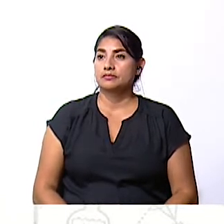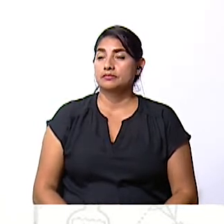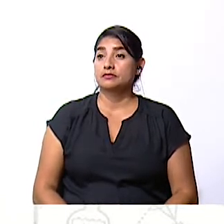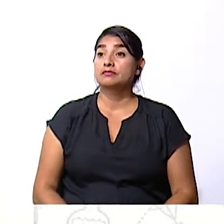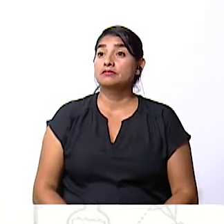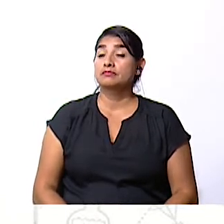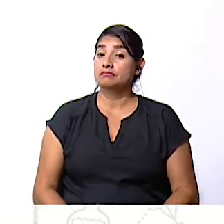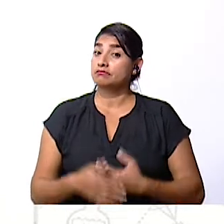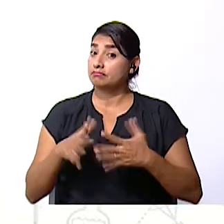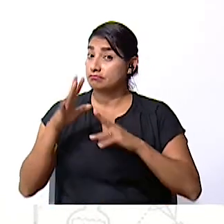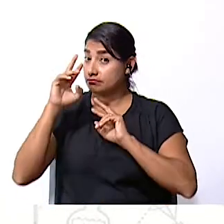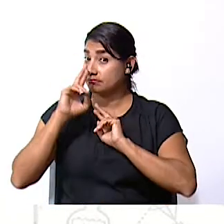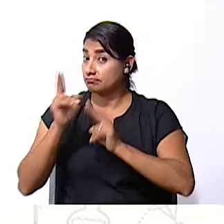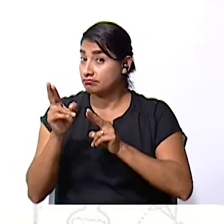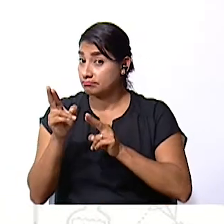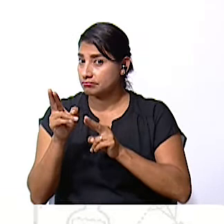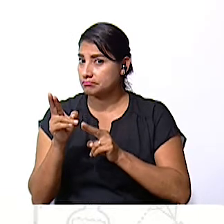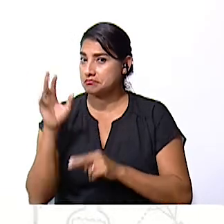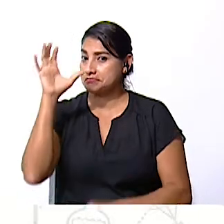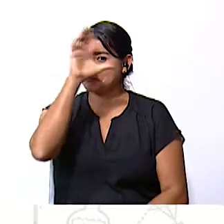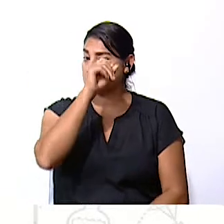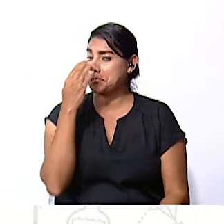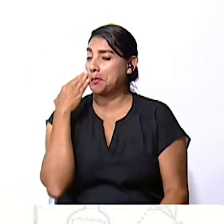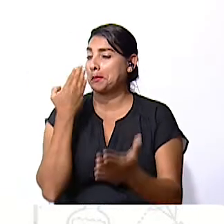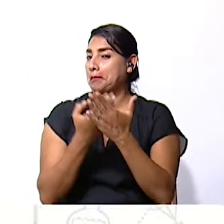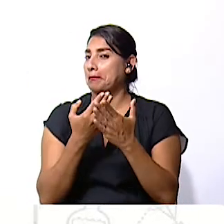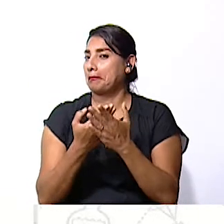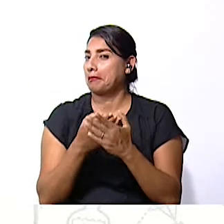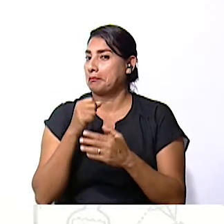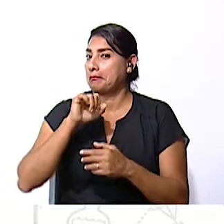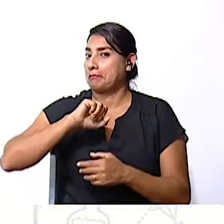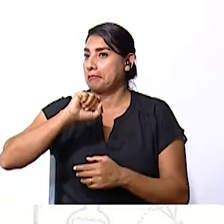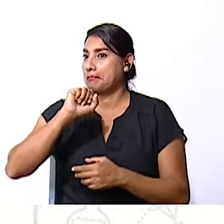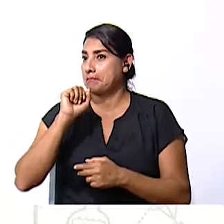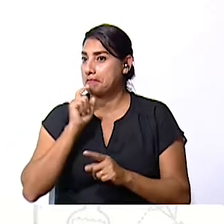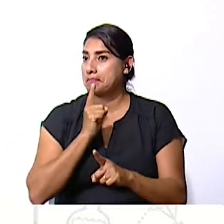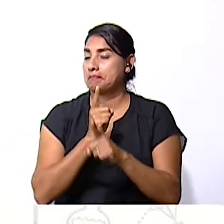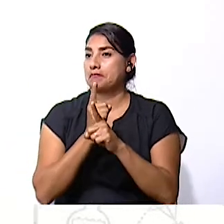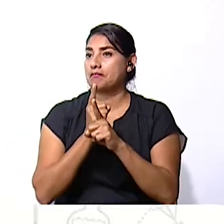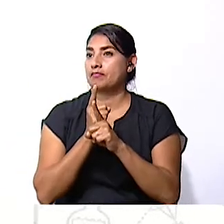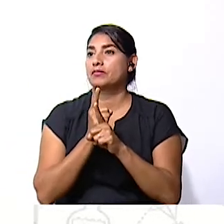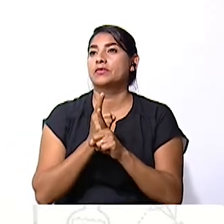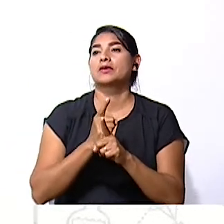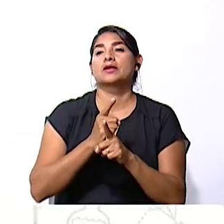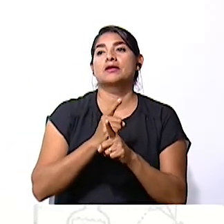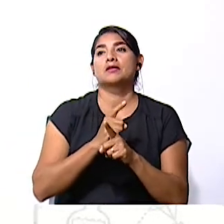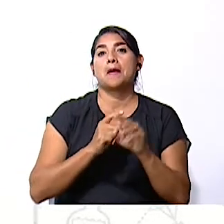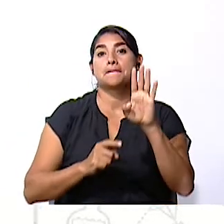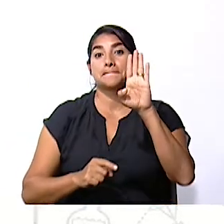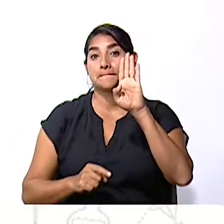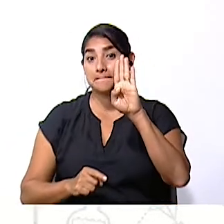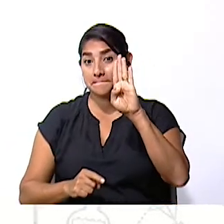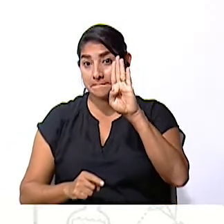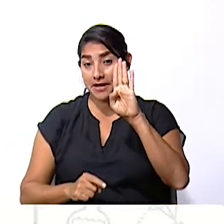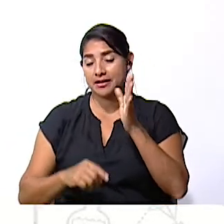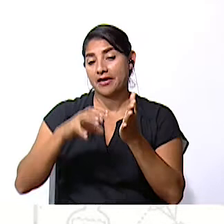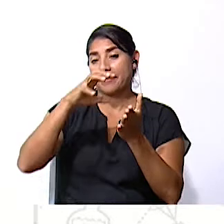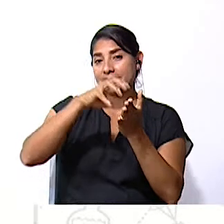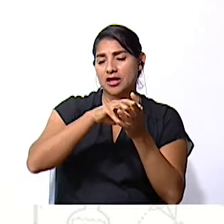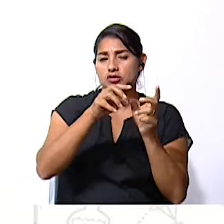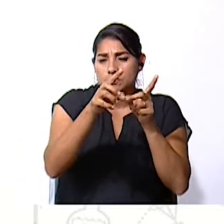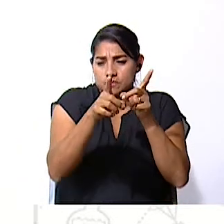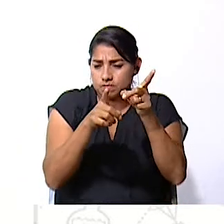¿Tienen la respuesta? Vamos a comprobar si es esta. Texto descriptivo. Muy